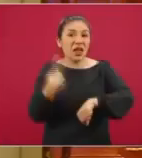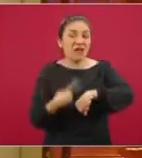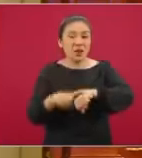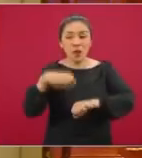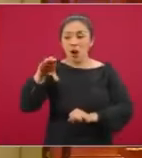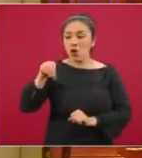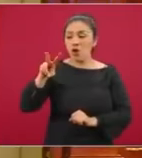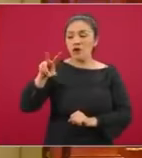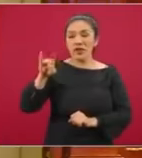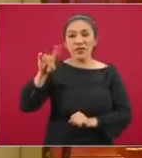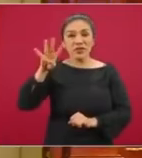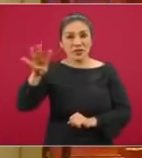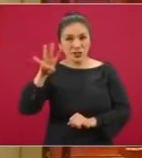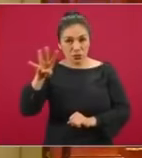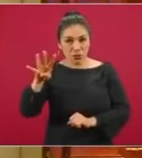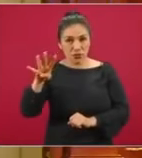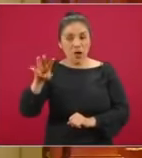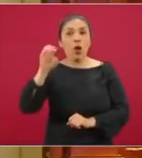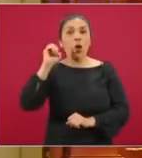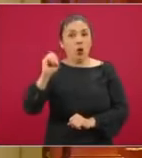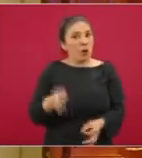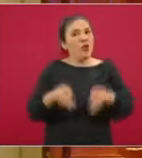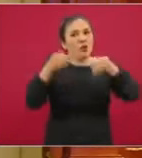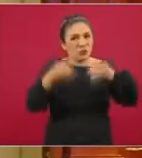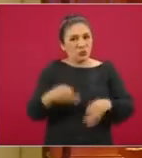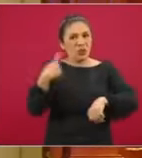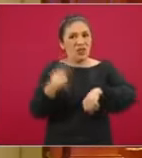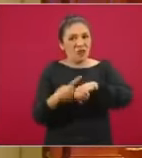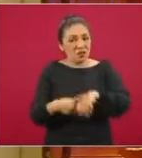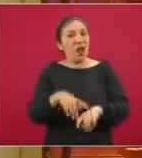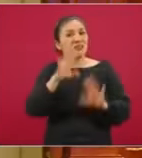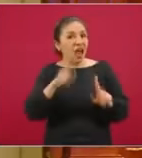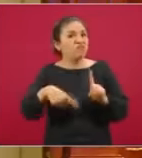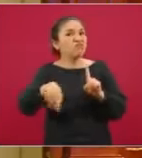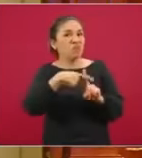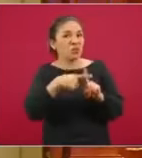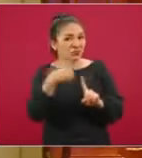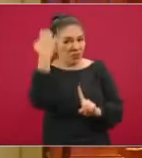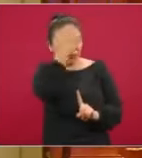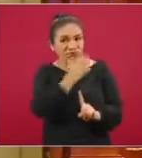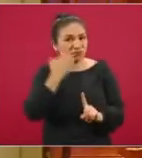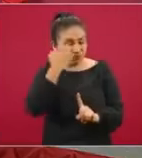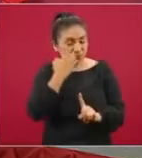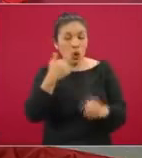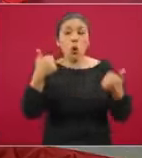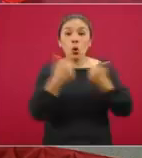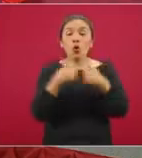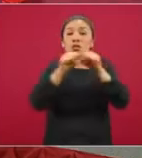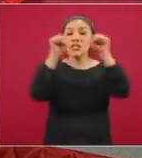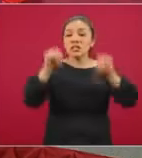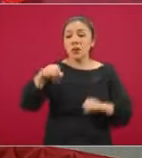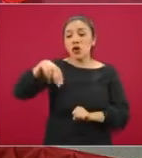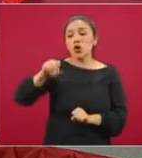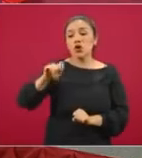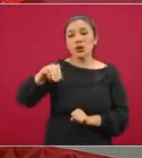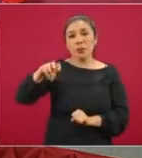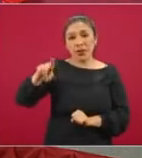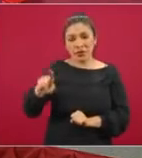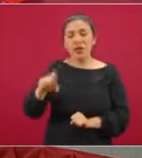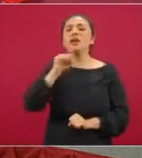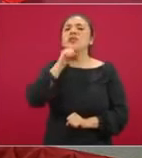enfermedad COVID-19 o en su caso ya la enfermedad confirmada, además del sistema Notimet, tenemos